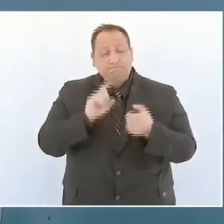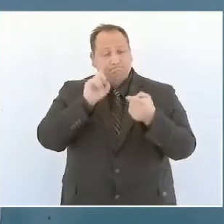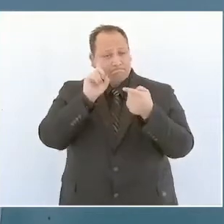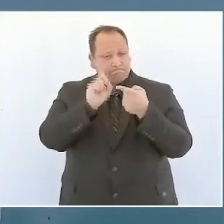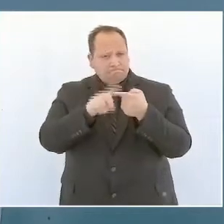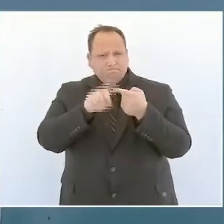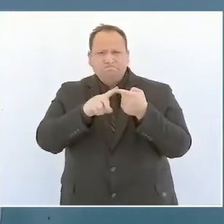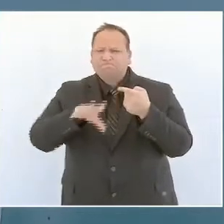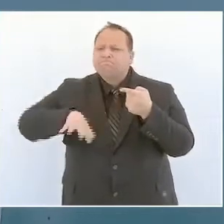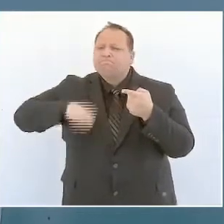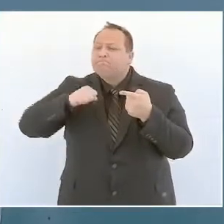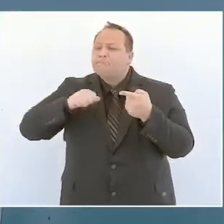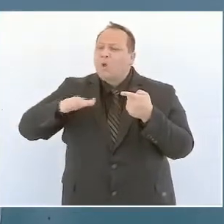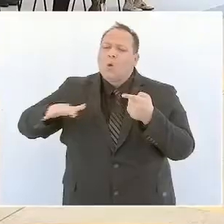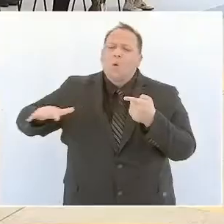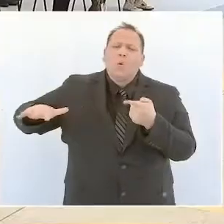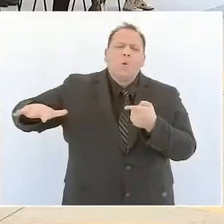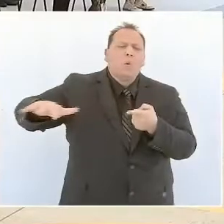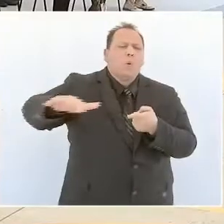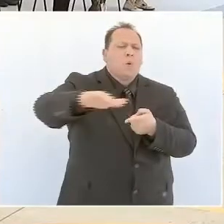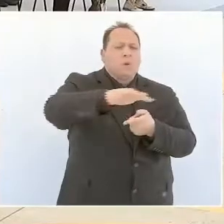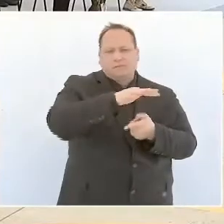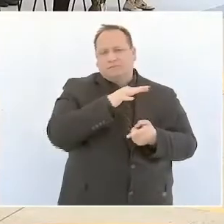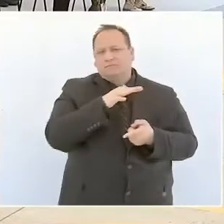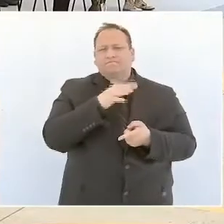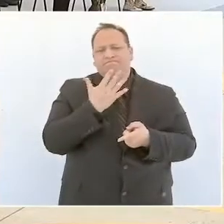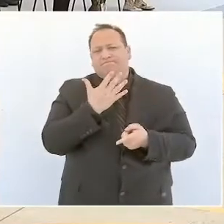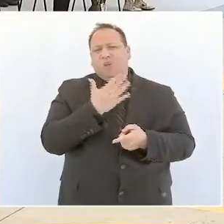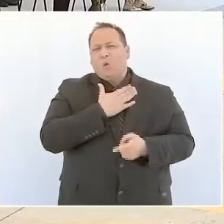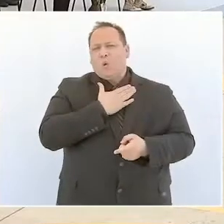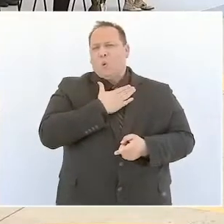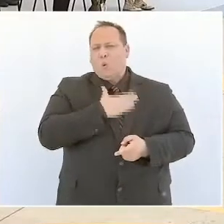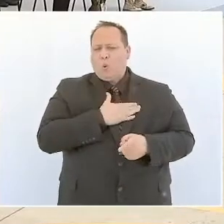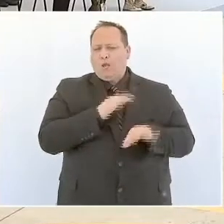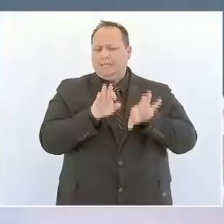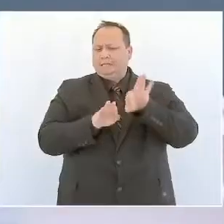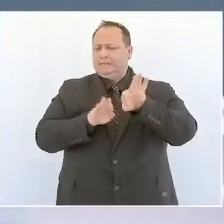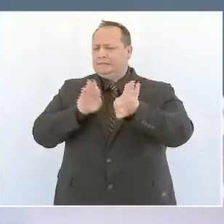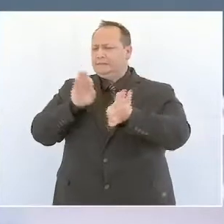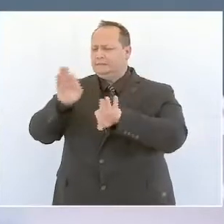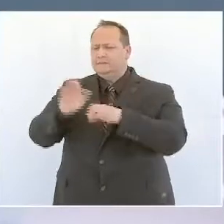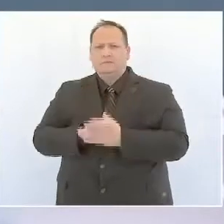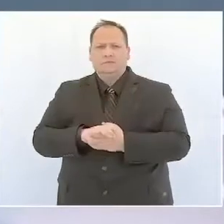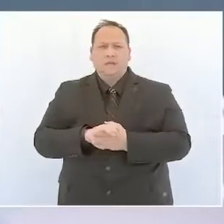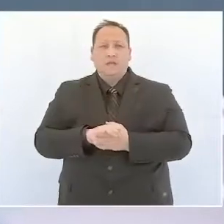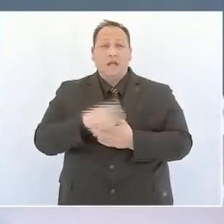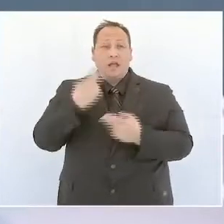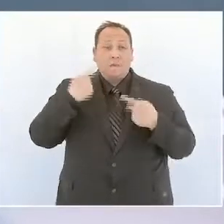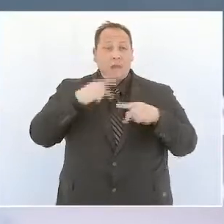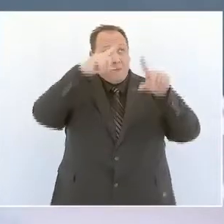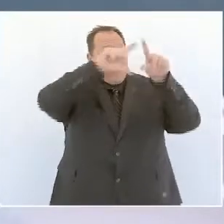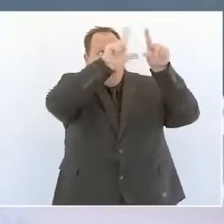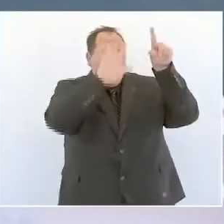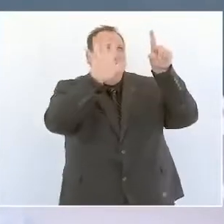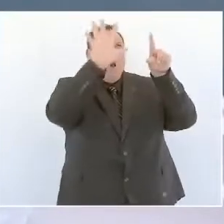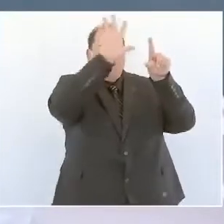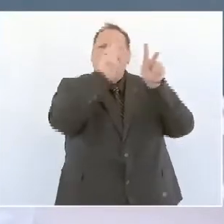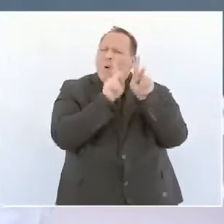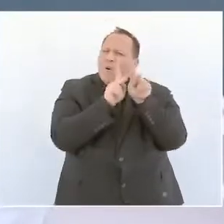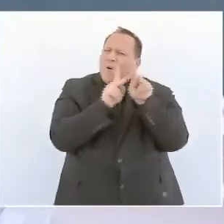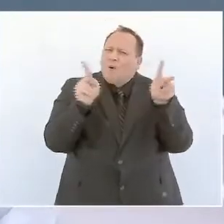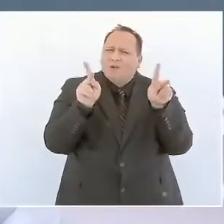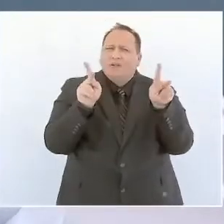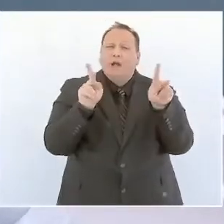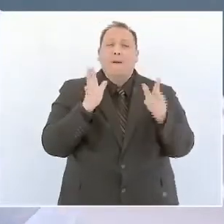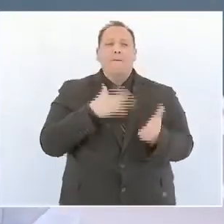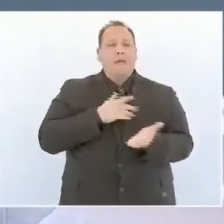procurar la justicia, el que todos los mexicanos tengan